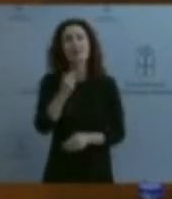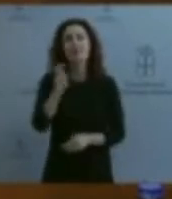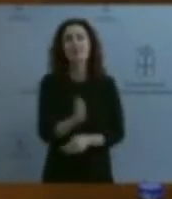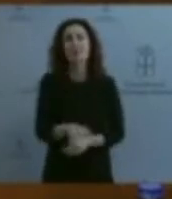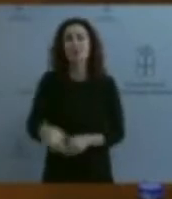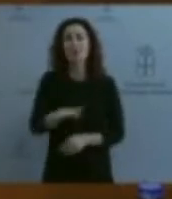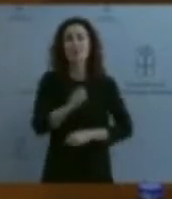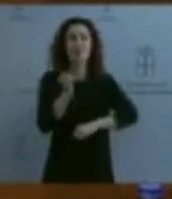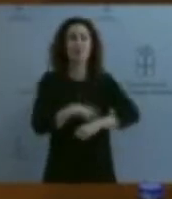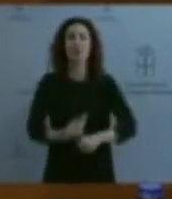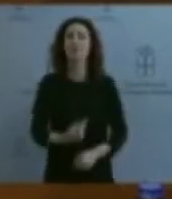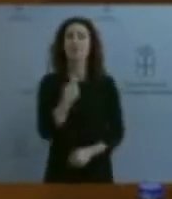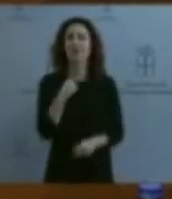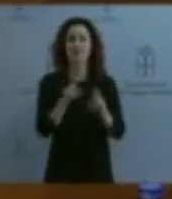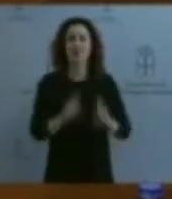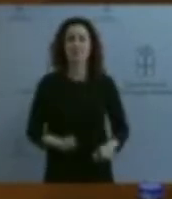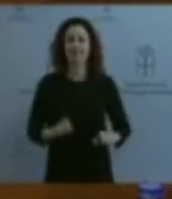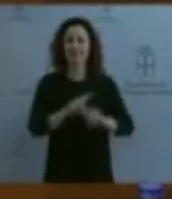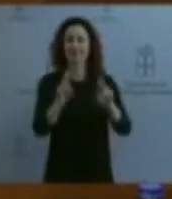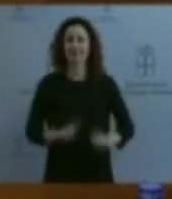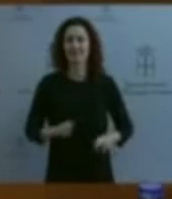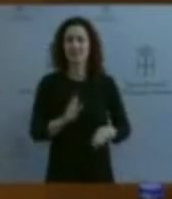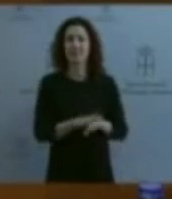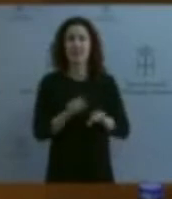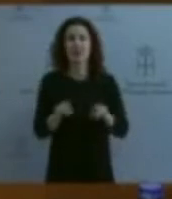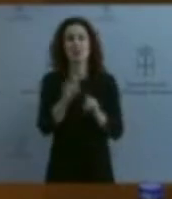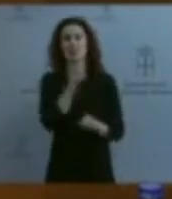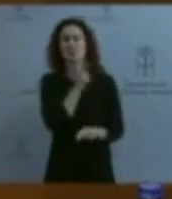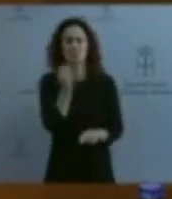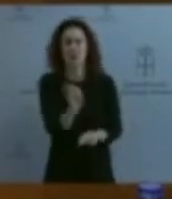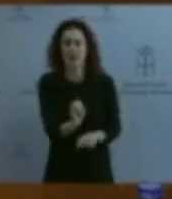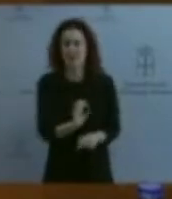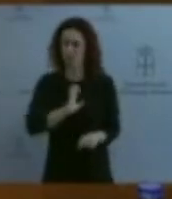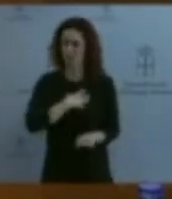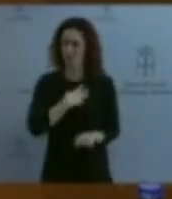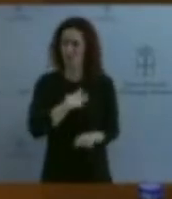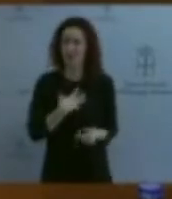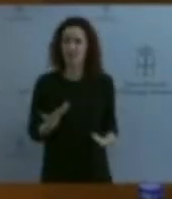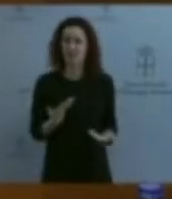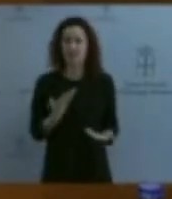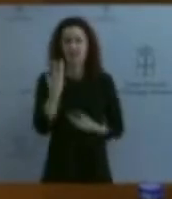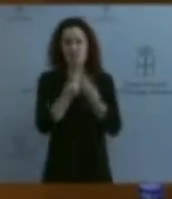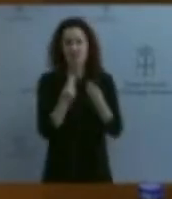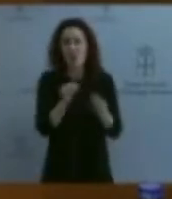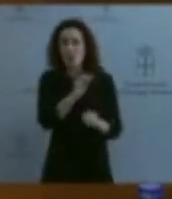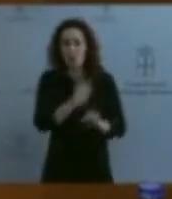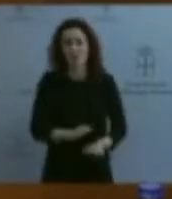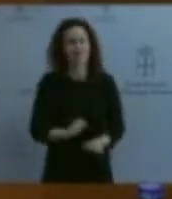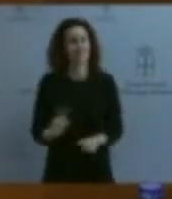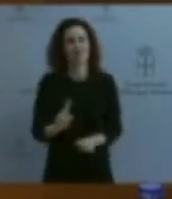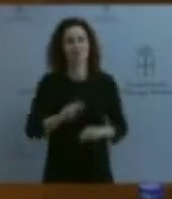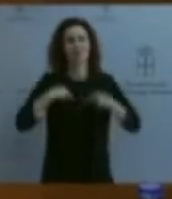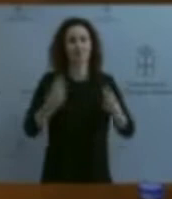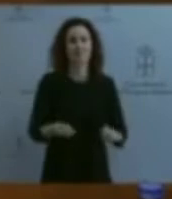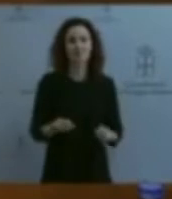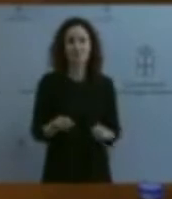multinacionales sin arrancarles ningún compromiso. No es el momento de seguir planteando dudas, sino de actuar ante lo que en este caso parece una estafa.